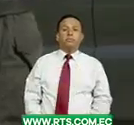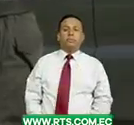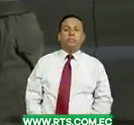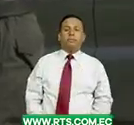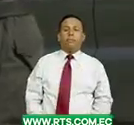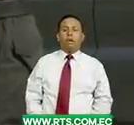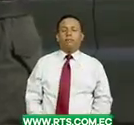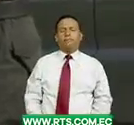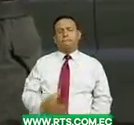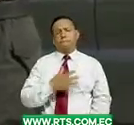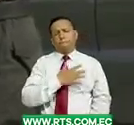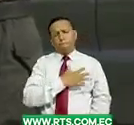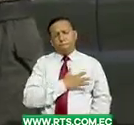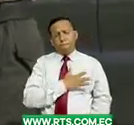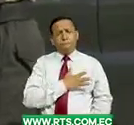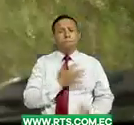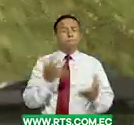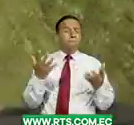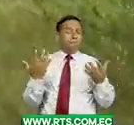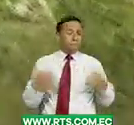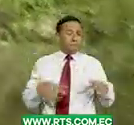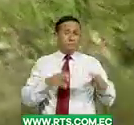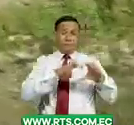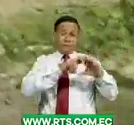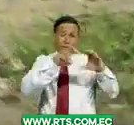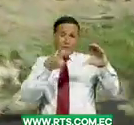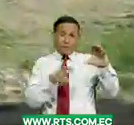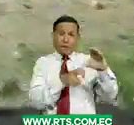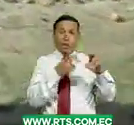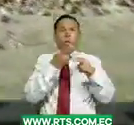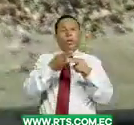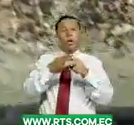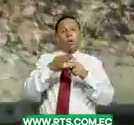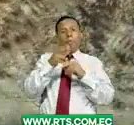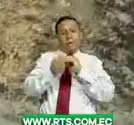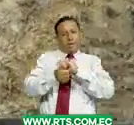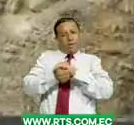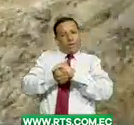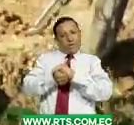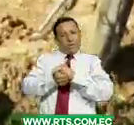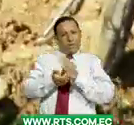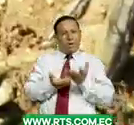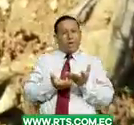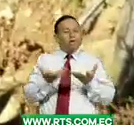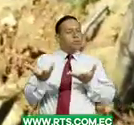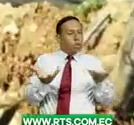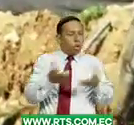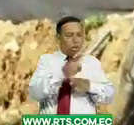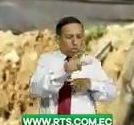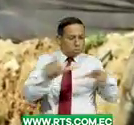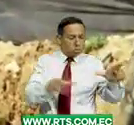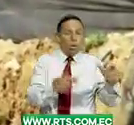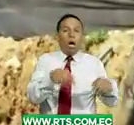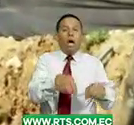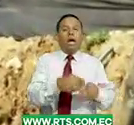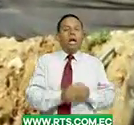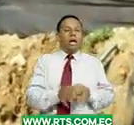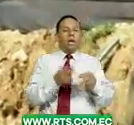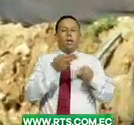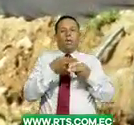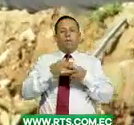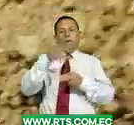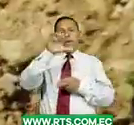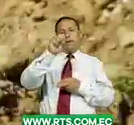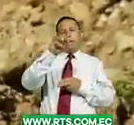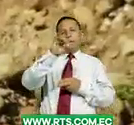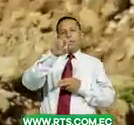La tragedia se suscitó en una mina llamada La Tortuga, ubicada en el sitio independiente jurisdicción del Cantón Camilo Ponce Enríquez